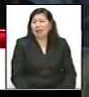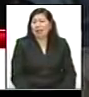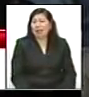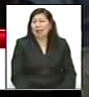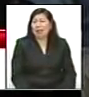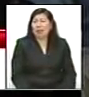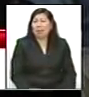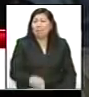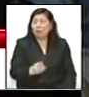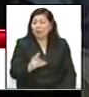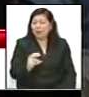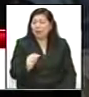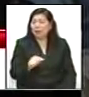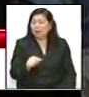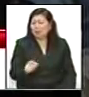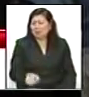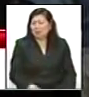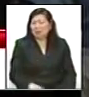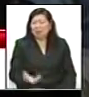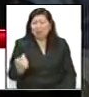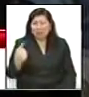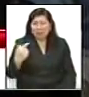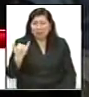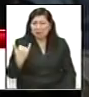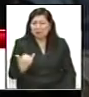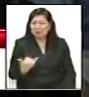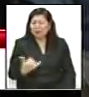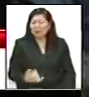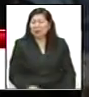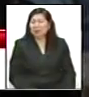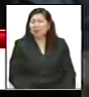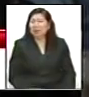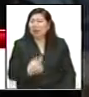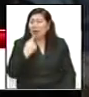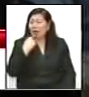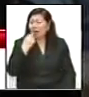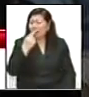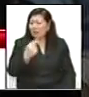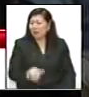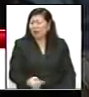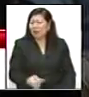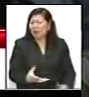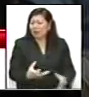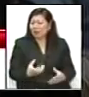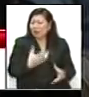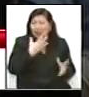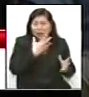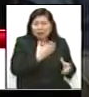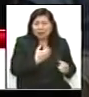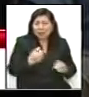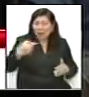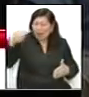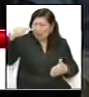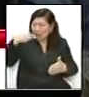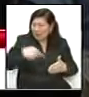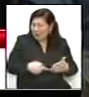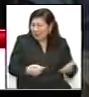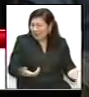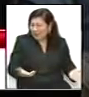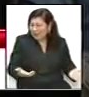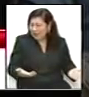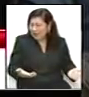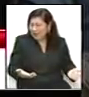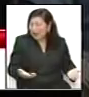Berenson. Indemnizada después que vino acá a acusarnos, a querernos secuestrar, a matarnos. Le